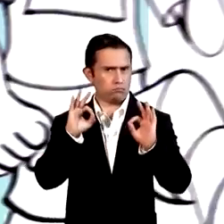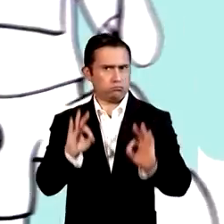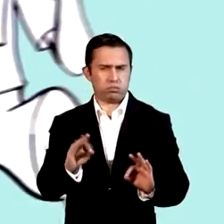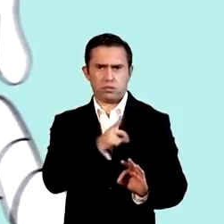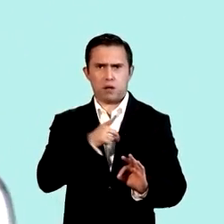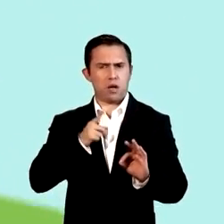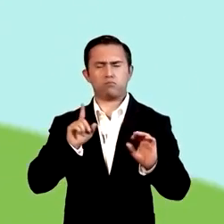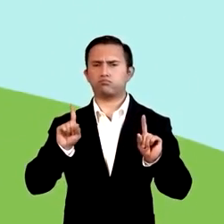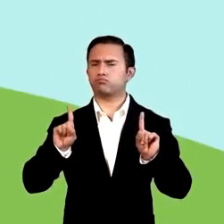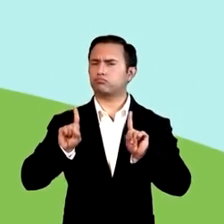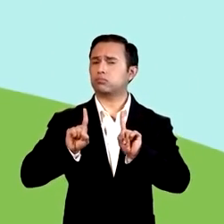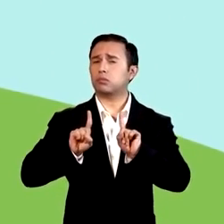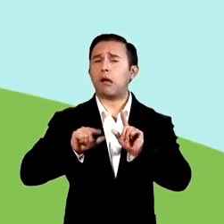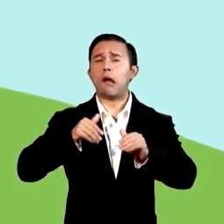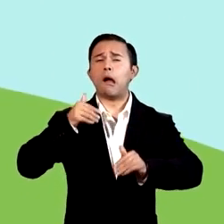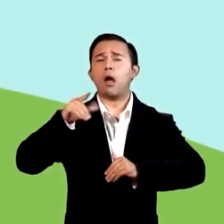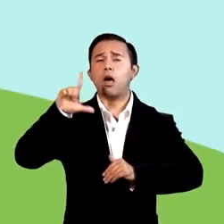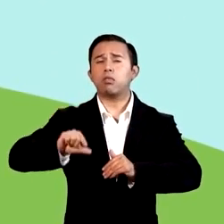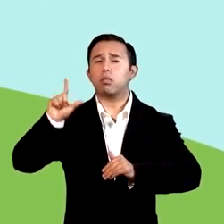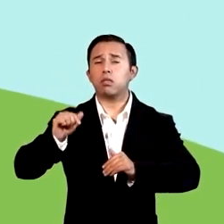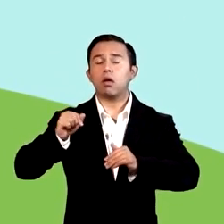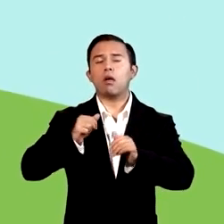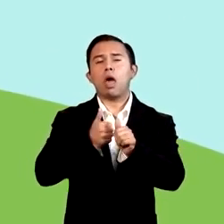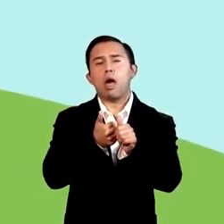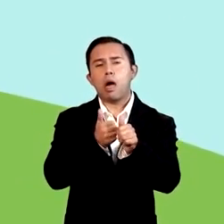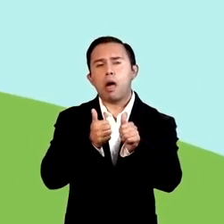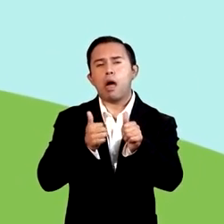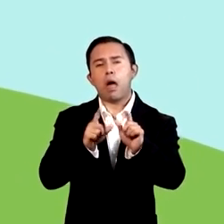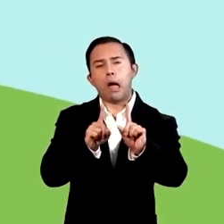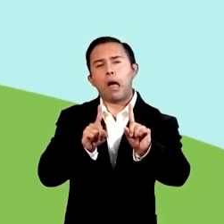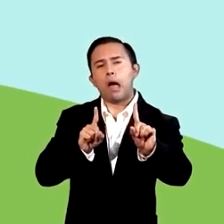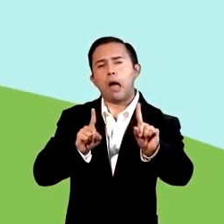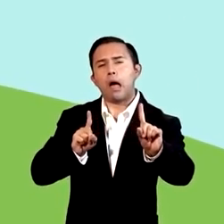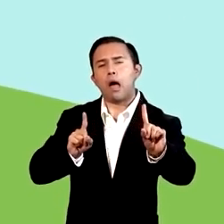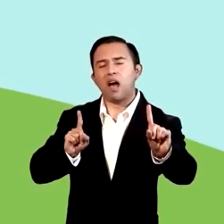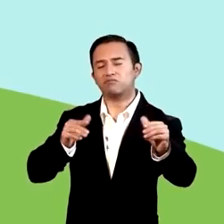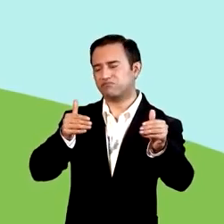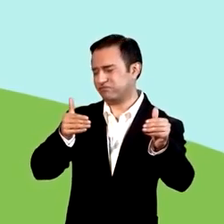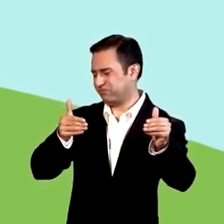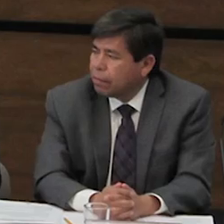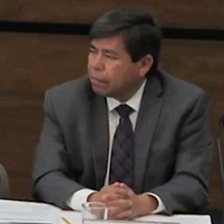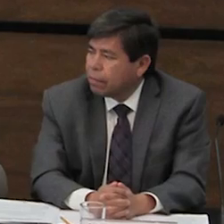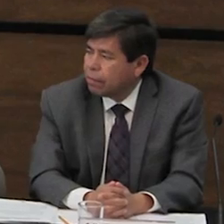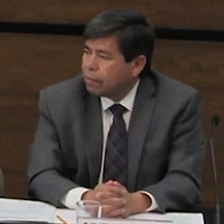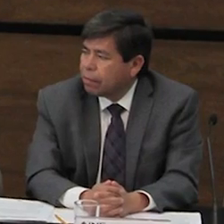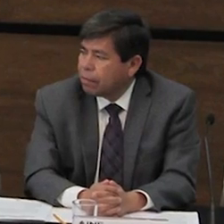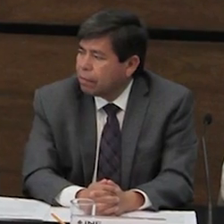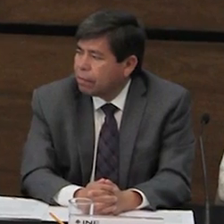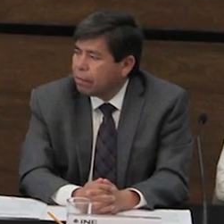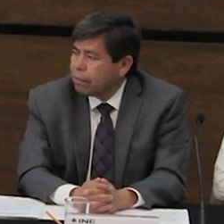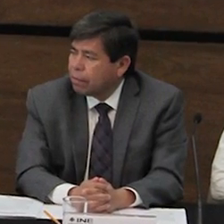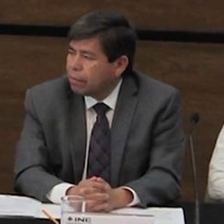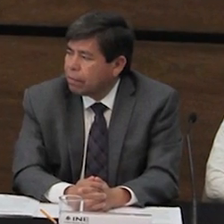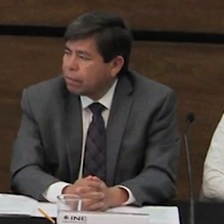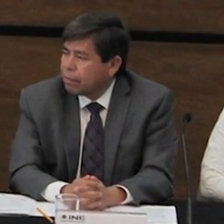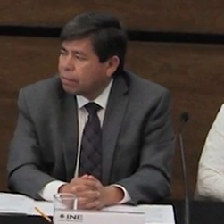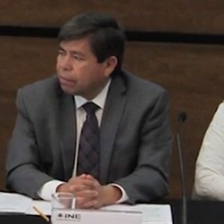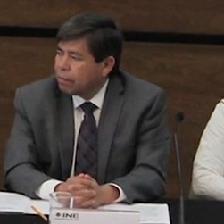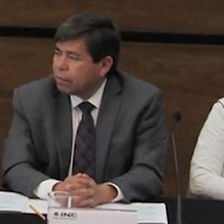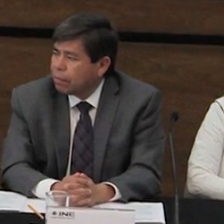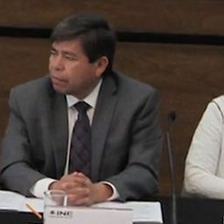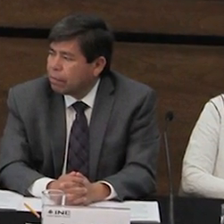para consolidar la igualdad base fundamental de la recreación democrática el conapred detalló que la convocatoria